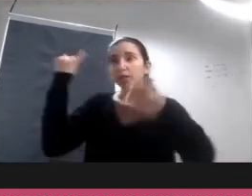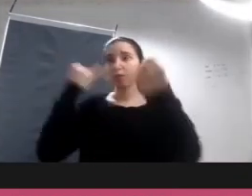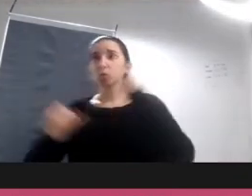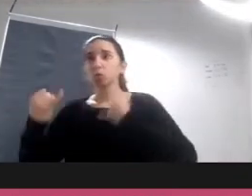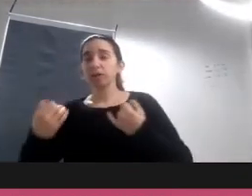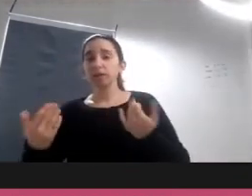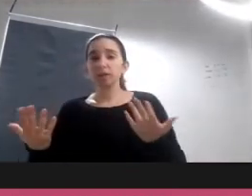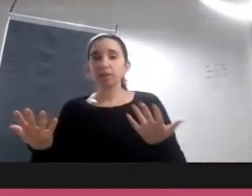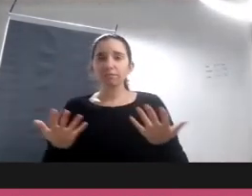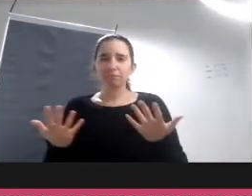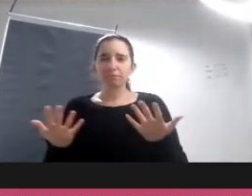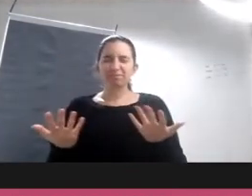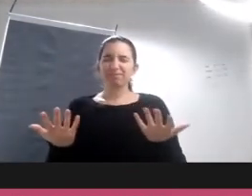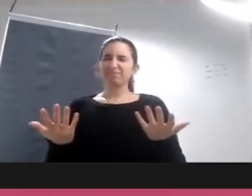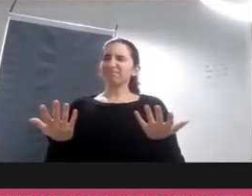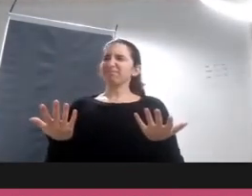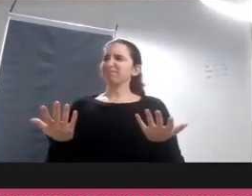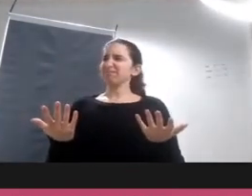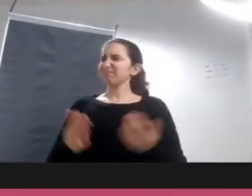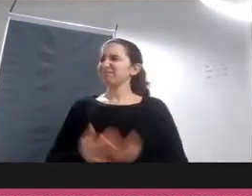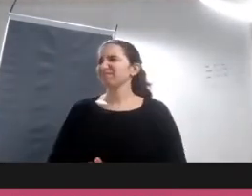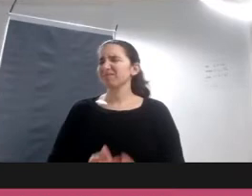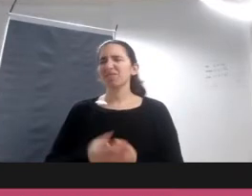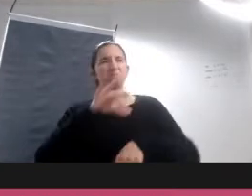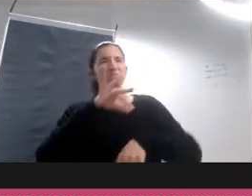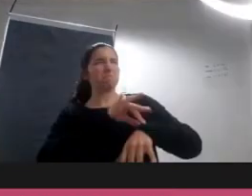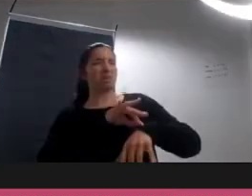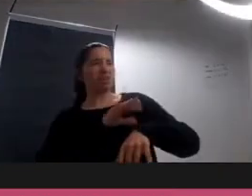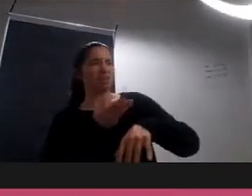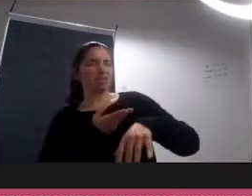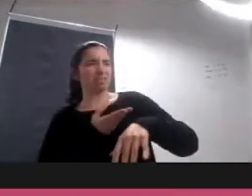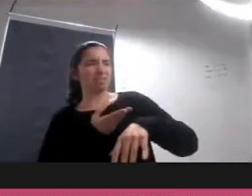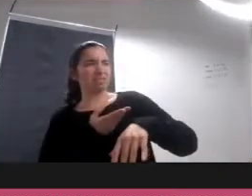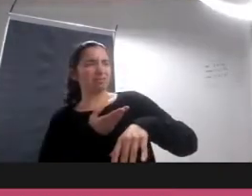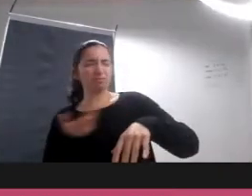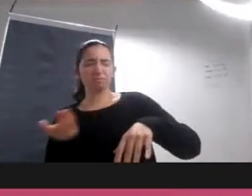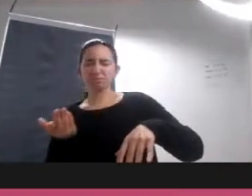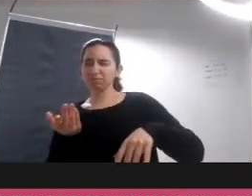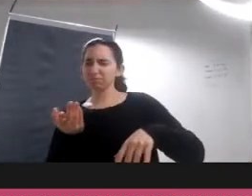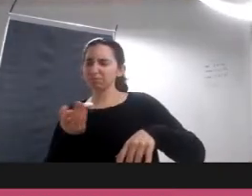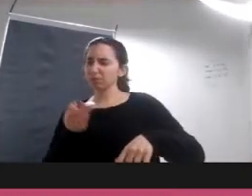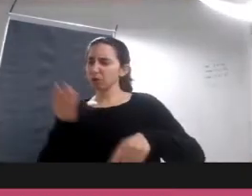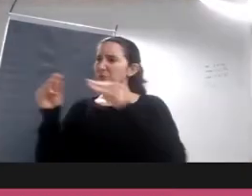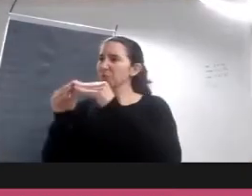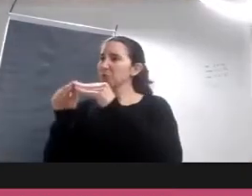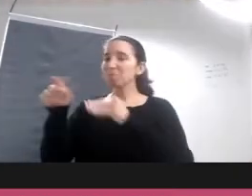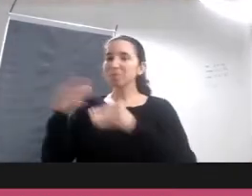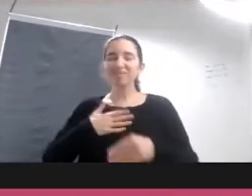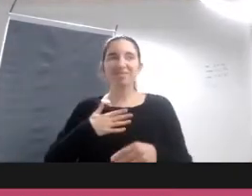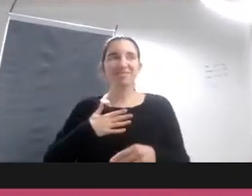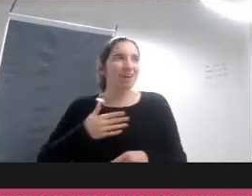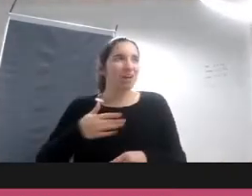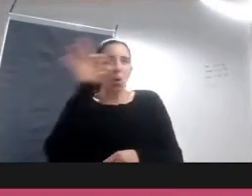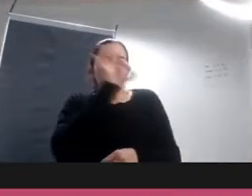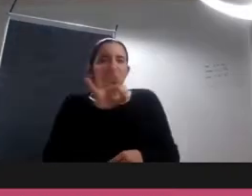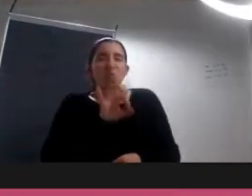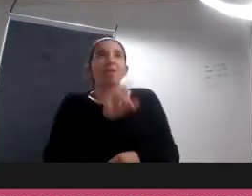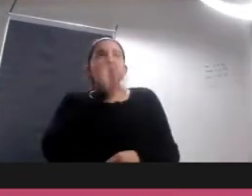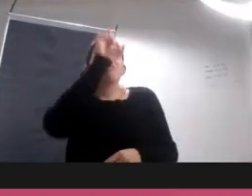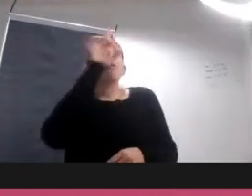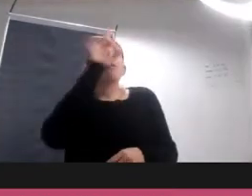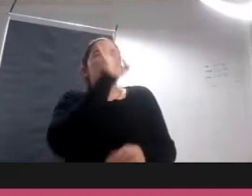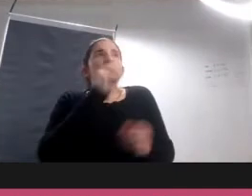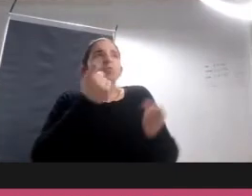eso, me pareció mal realmente, pero él me dijo, ¿sabes qué lindo? Dice, que qué oportunidad que me da